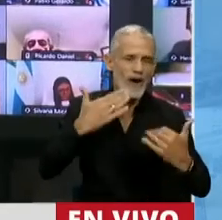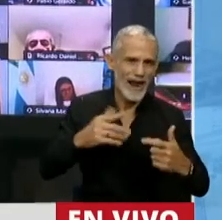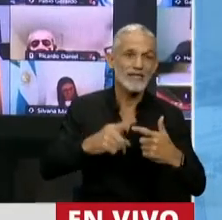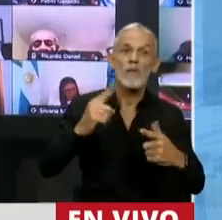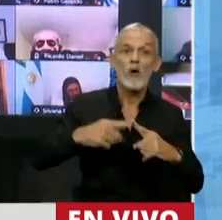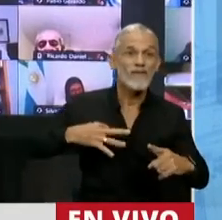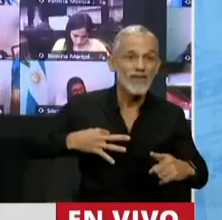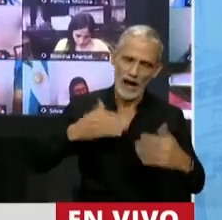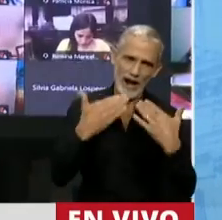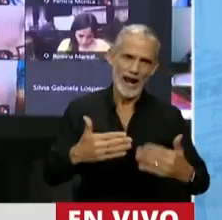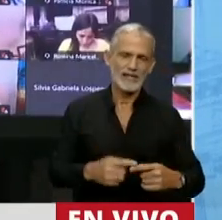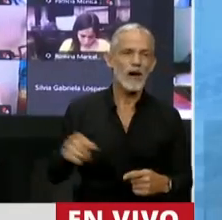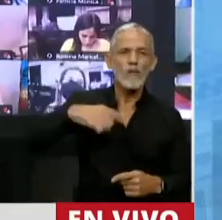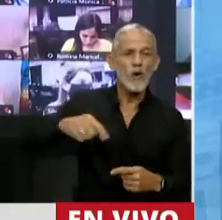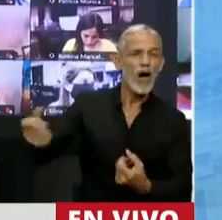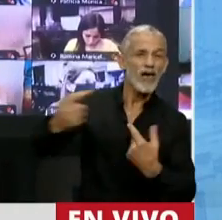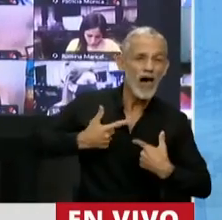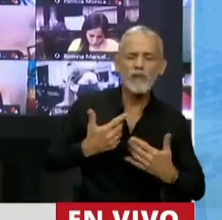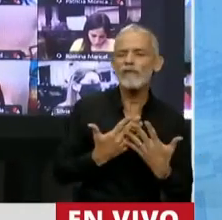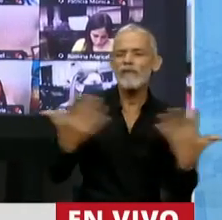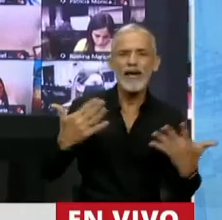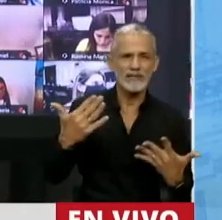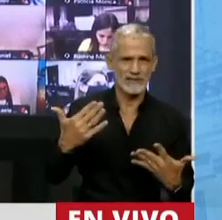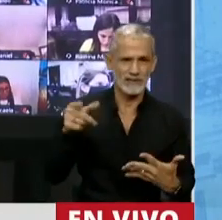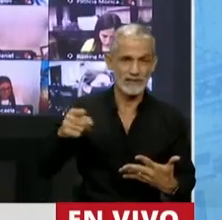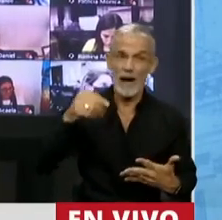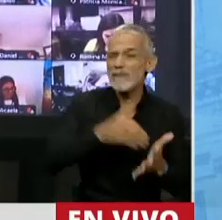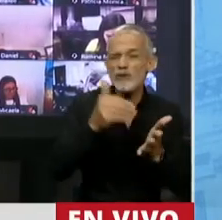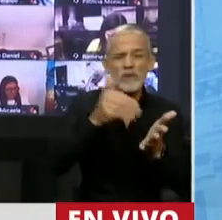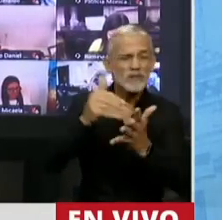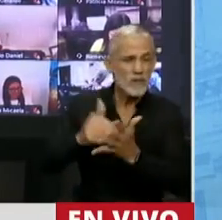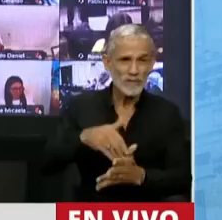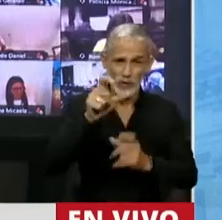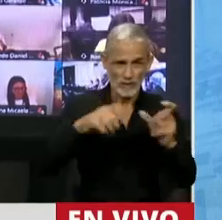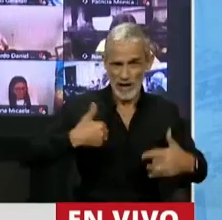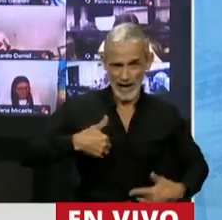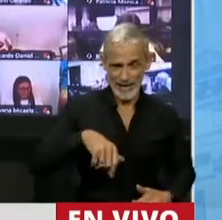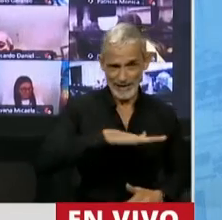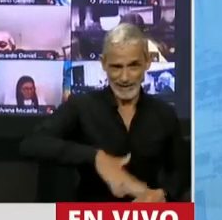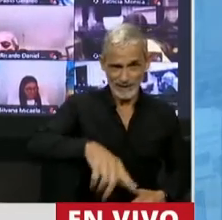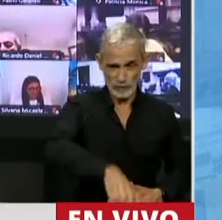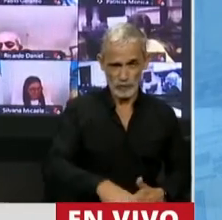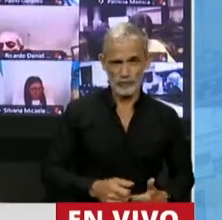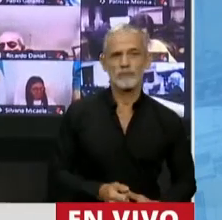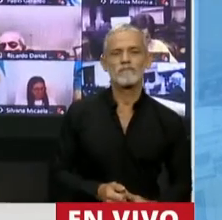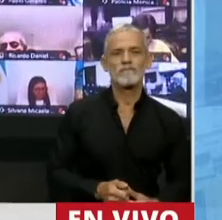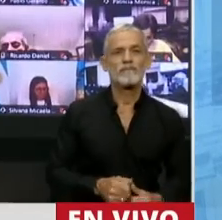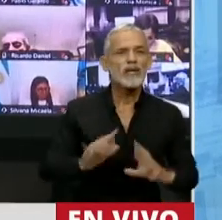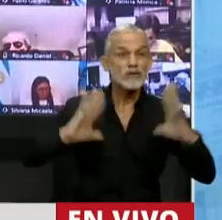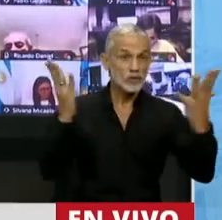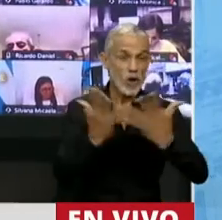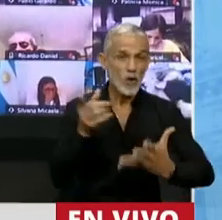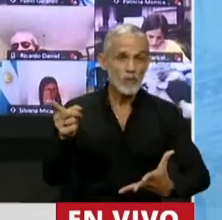tu vida. Nos hiciste inmensamente felices a millones y millones de argentinos y en el